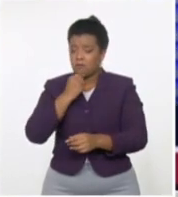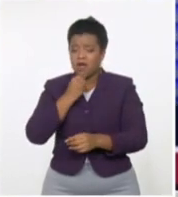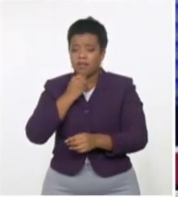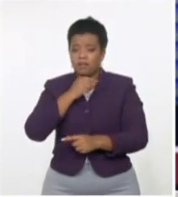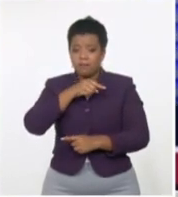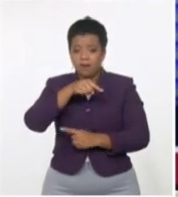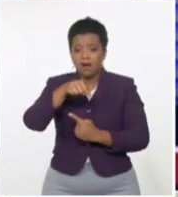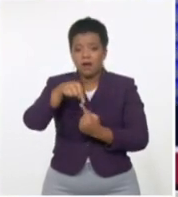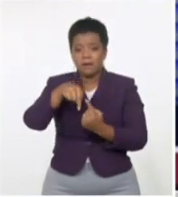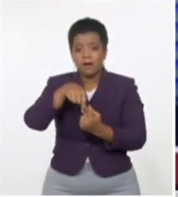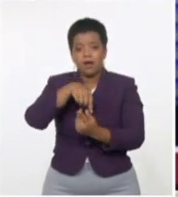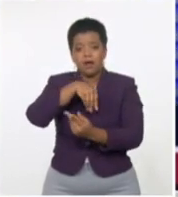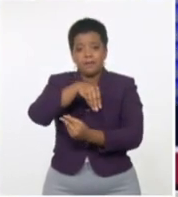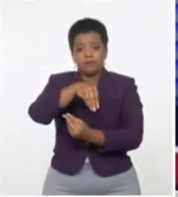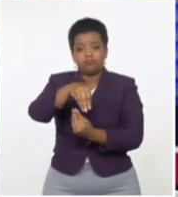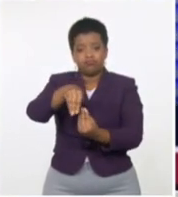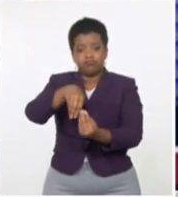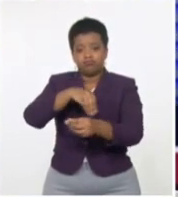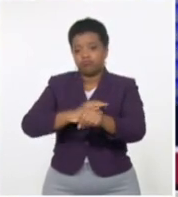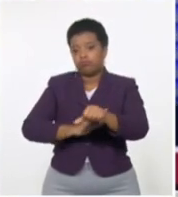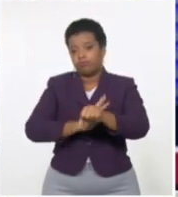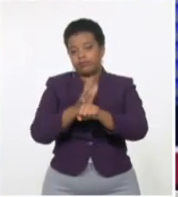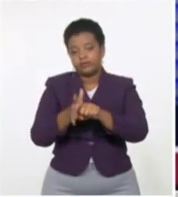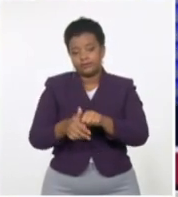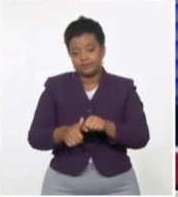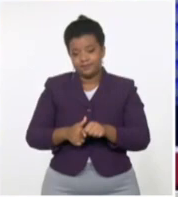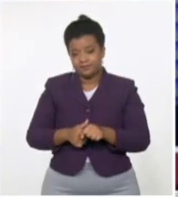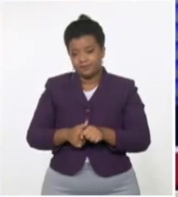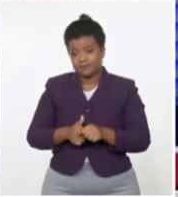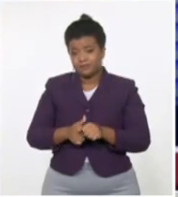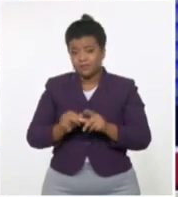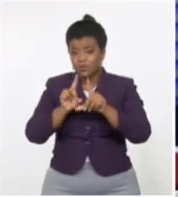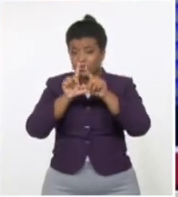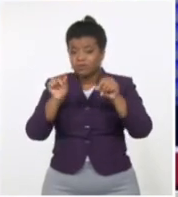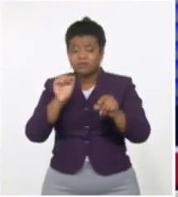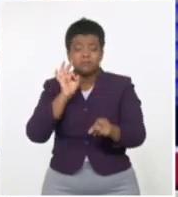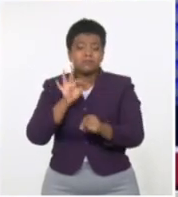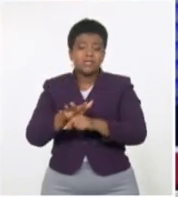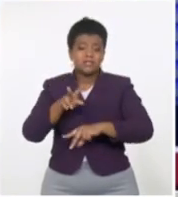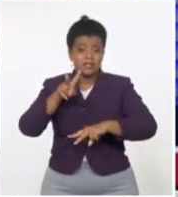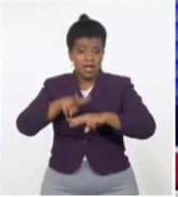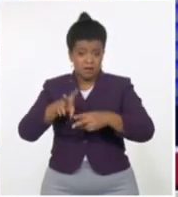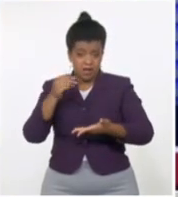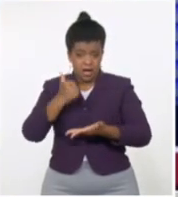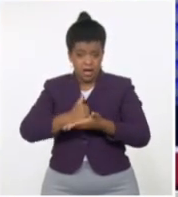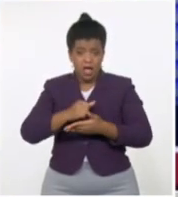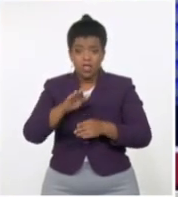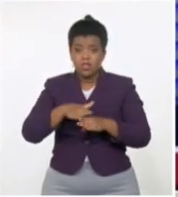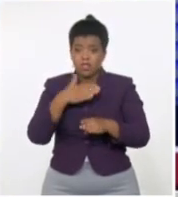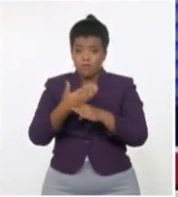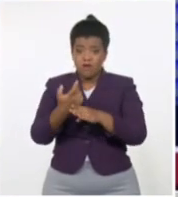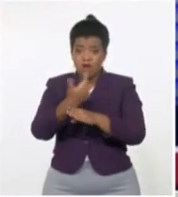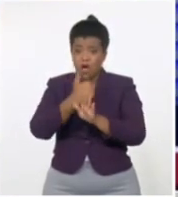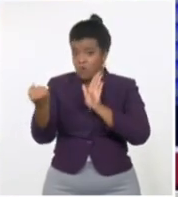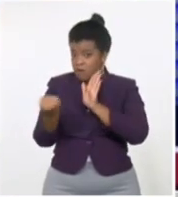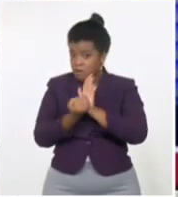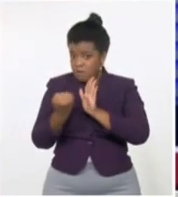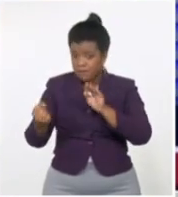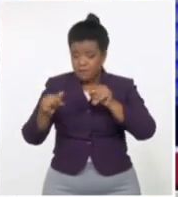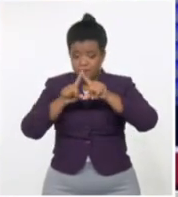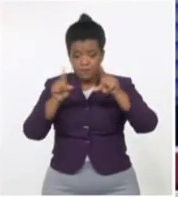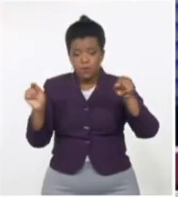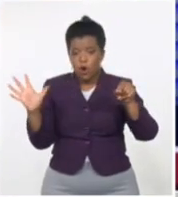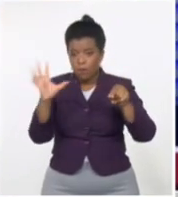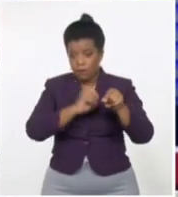circulando. Y nuestro país comienza con la intervención en La Habana, pero después que la vacuna se registre y se den todos los permisos, vacunaremos al resto del país, pero eso va a